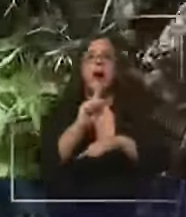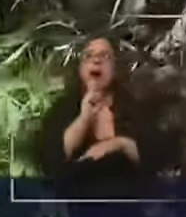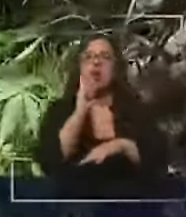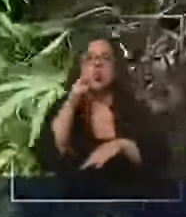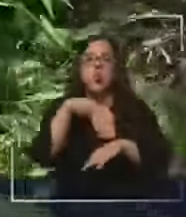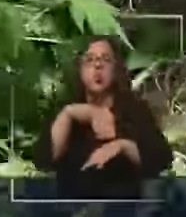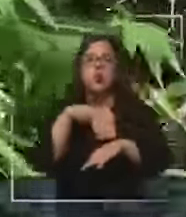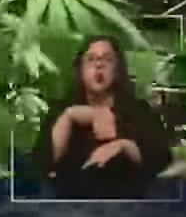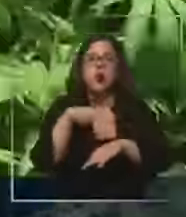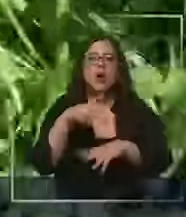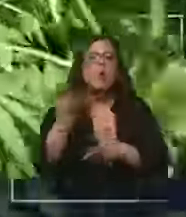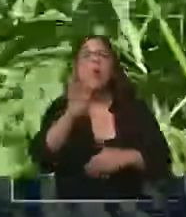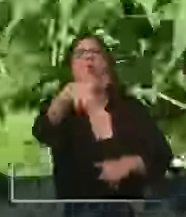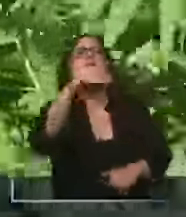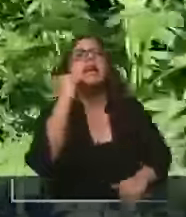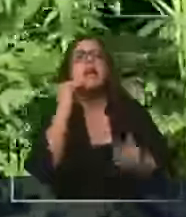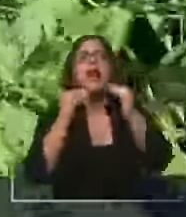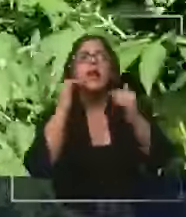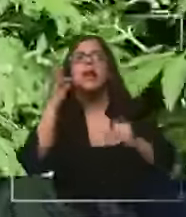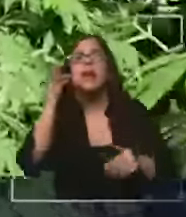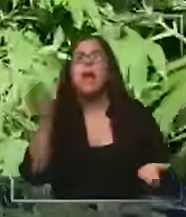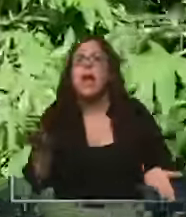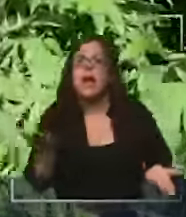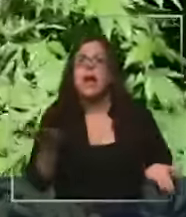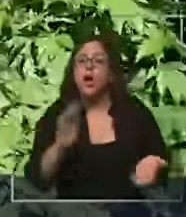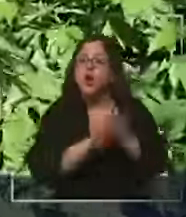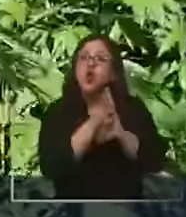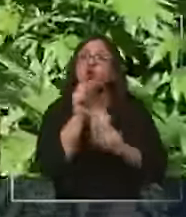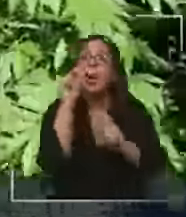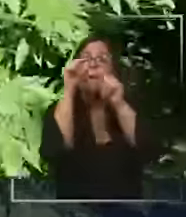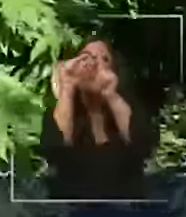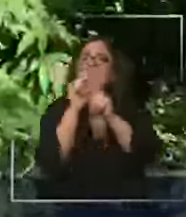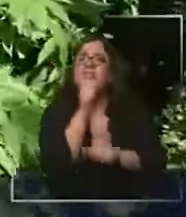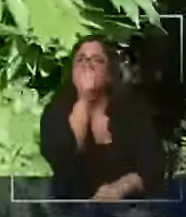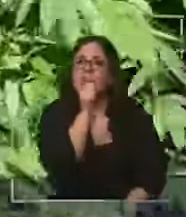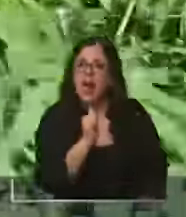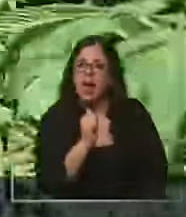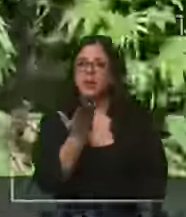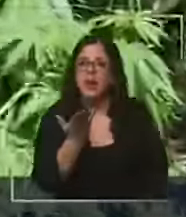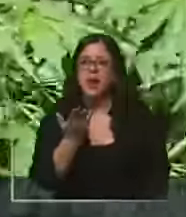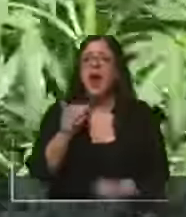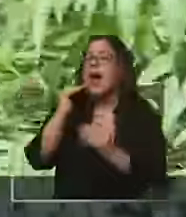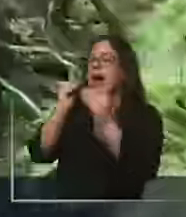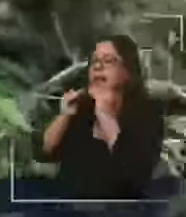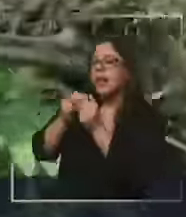Pero, ¿y las niñas? No, las niñas están todas bien.